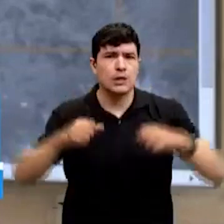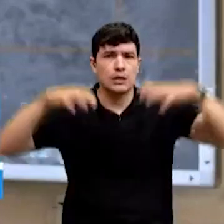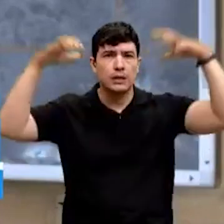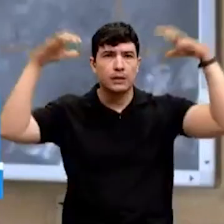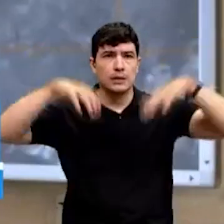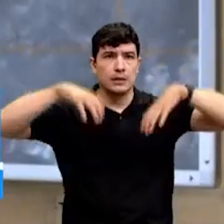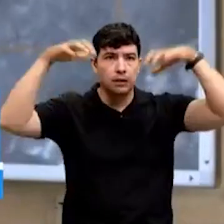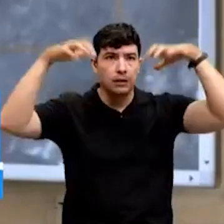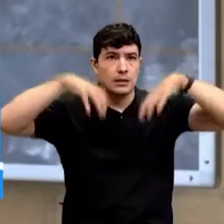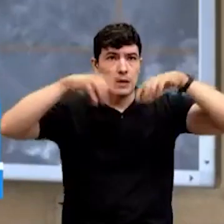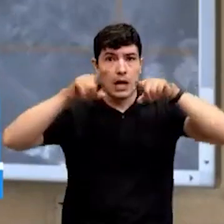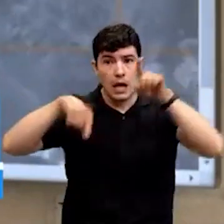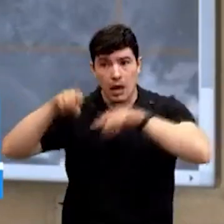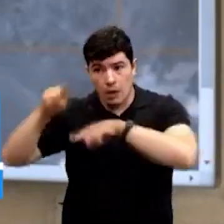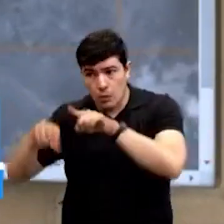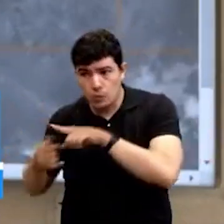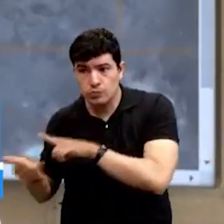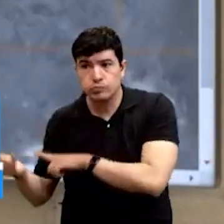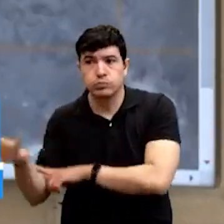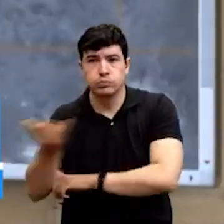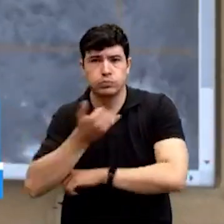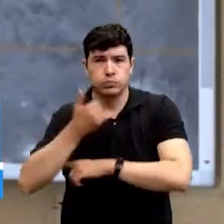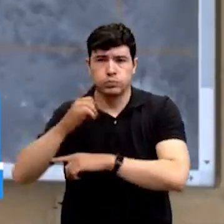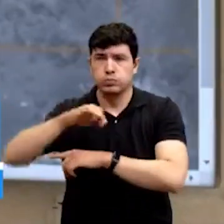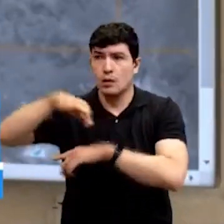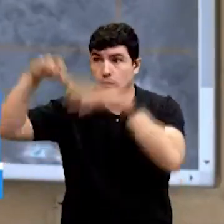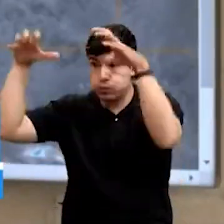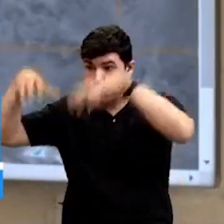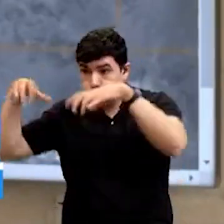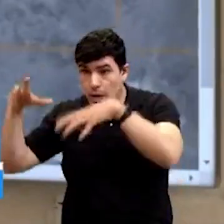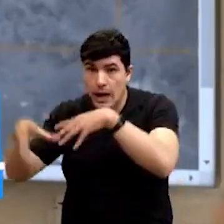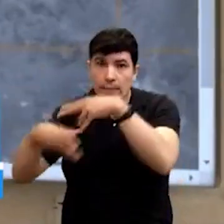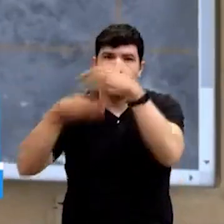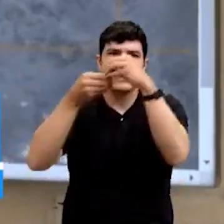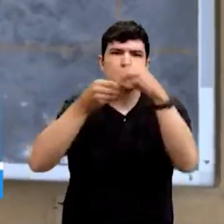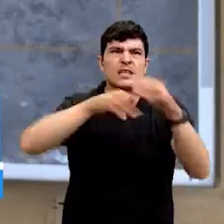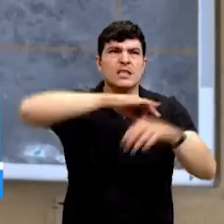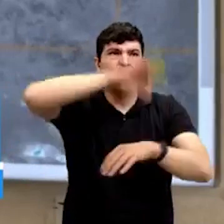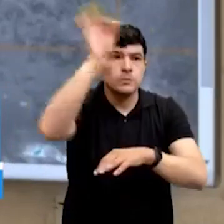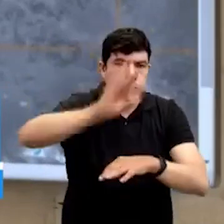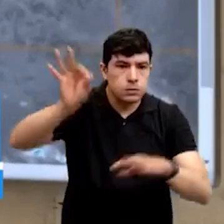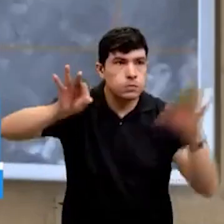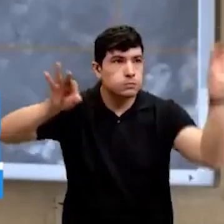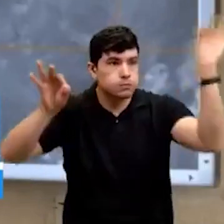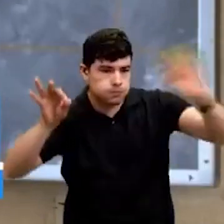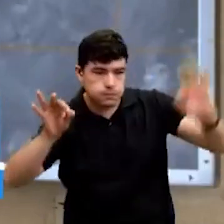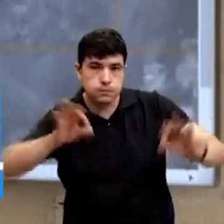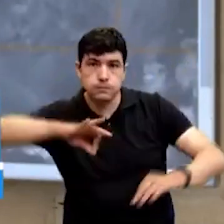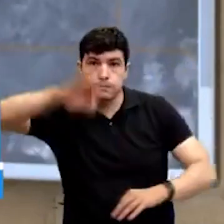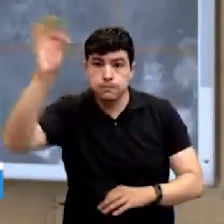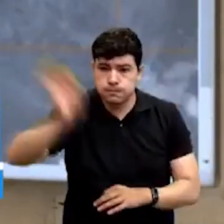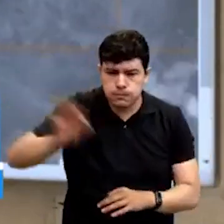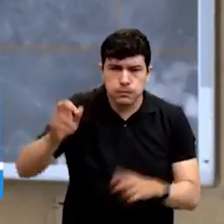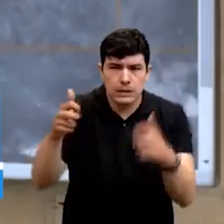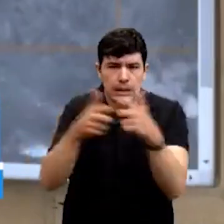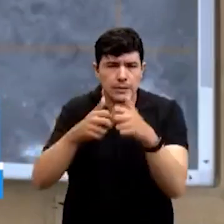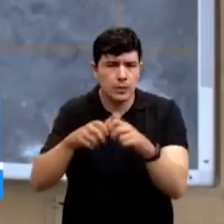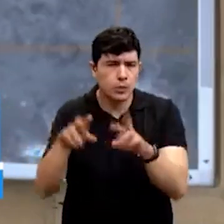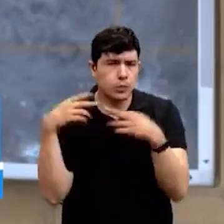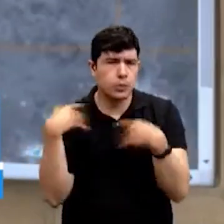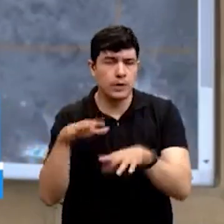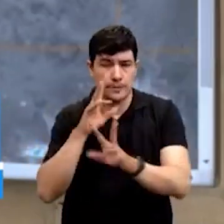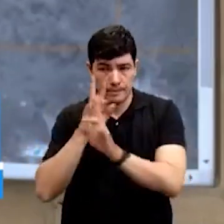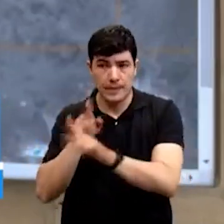precipitaciones, en muchos casos acompañados de tormentas eléctricas, especialmente en el centro del departamento, área metropolitana,